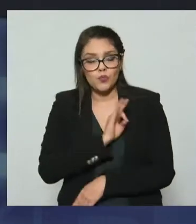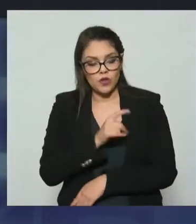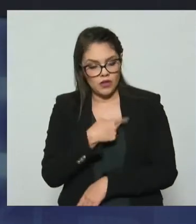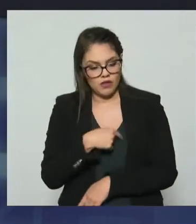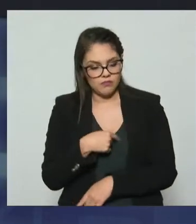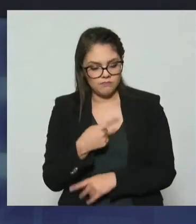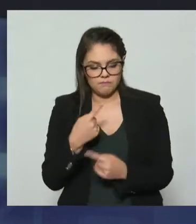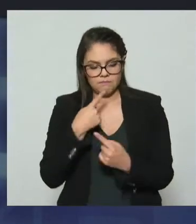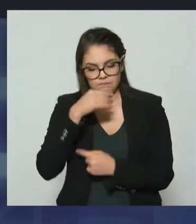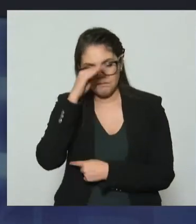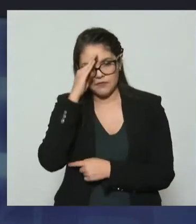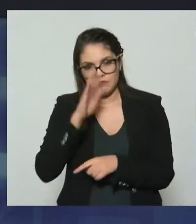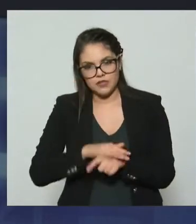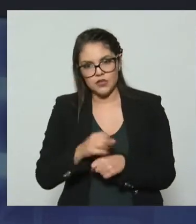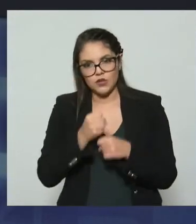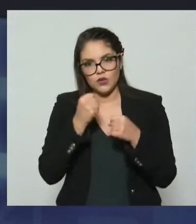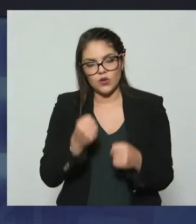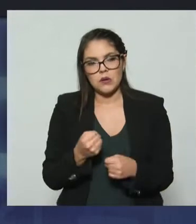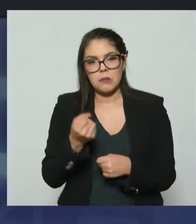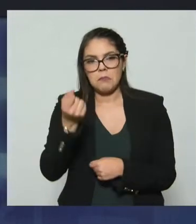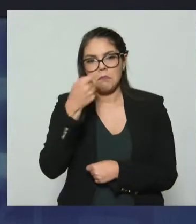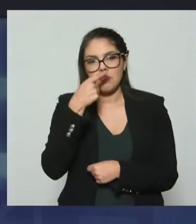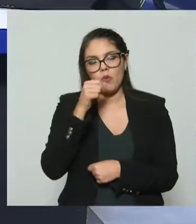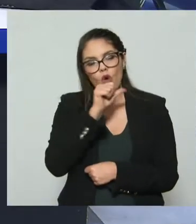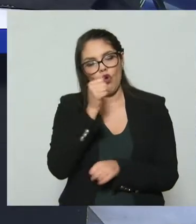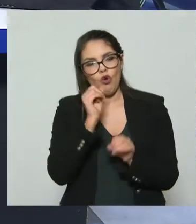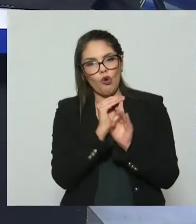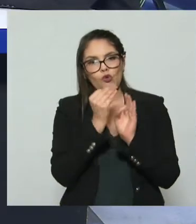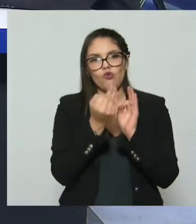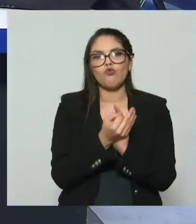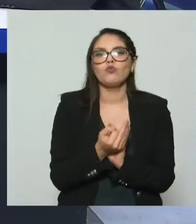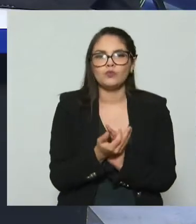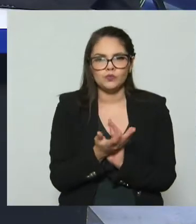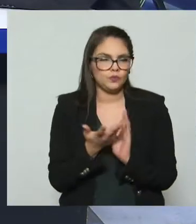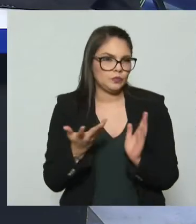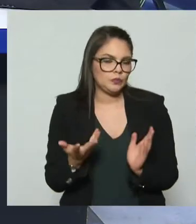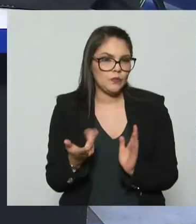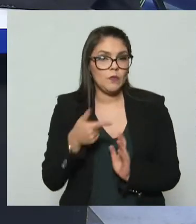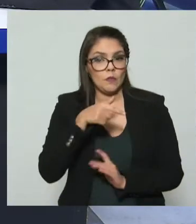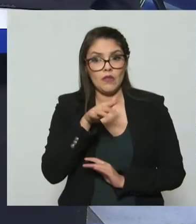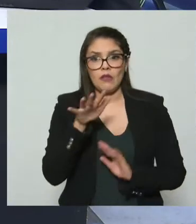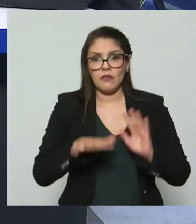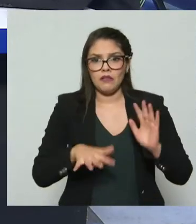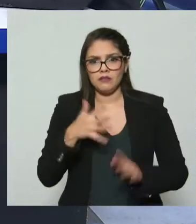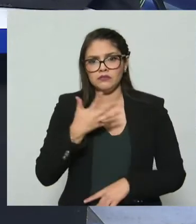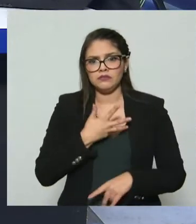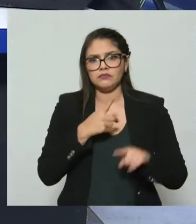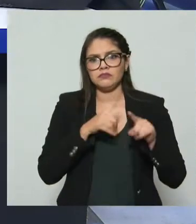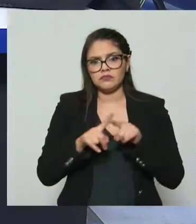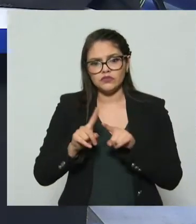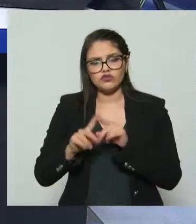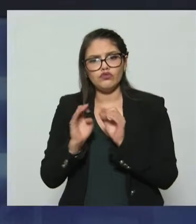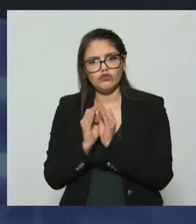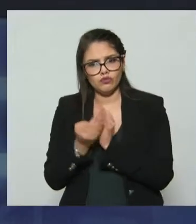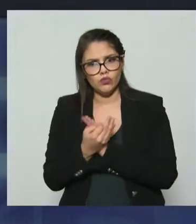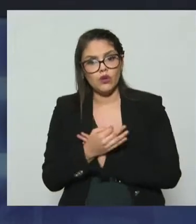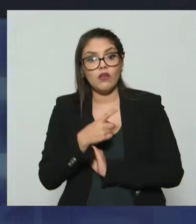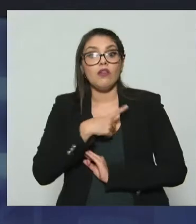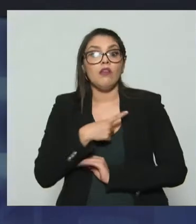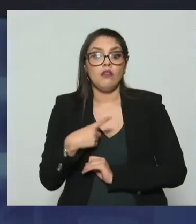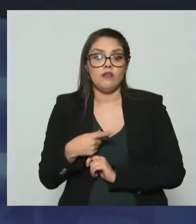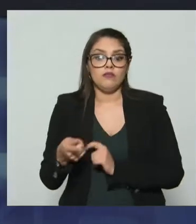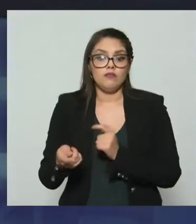para los ciudadanos es el tema de la medicina alternativa. ¿No? La medicina alternativa tiene una serie de aplicaciones que tienen que ser